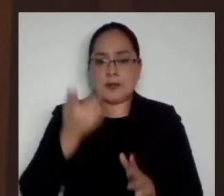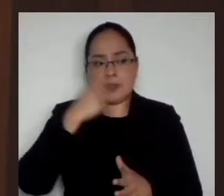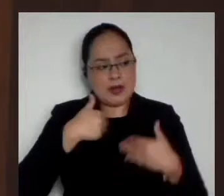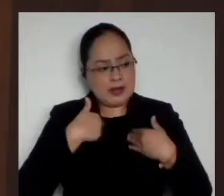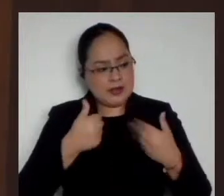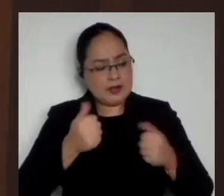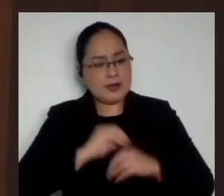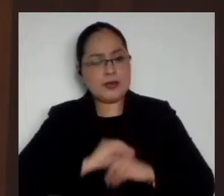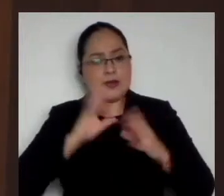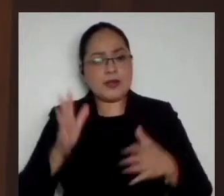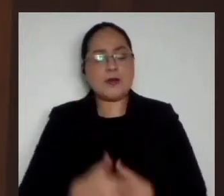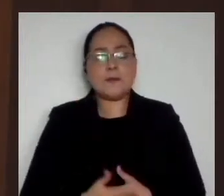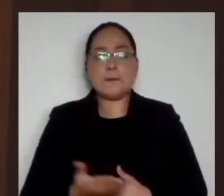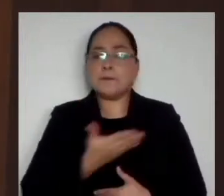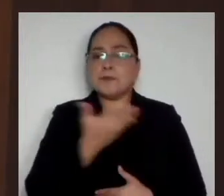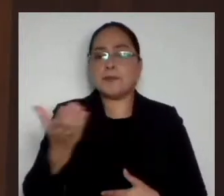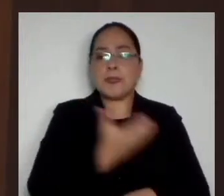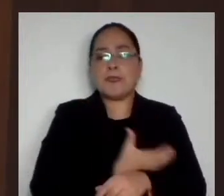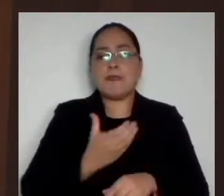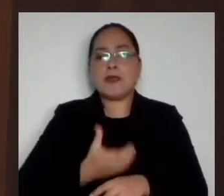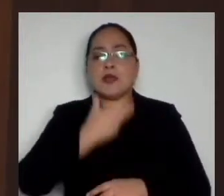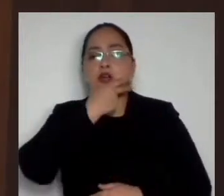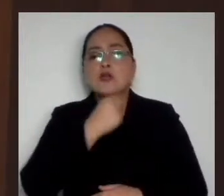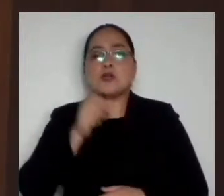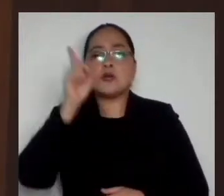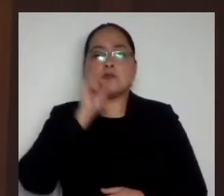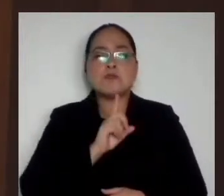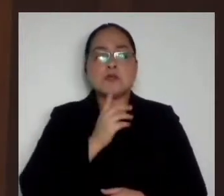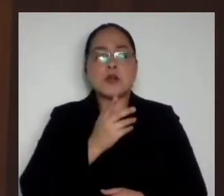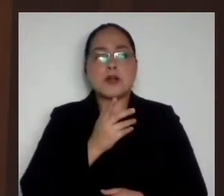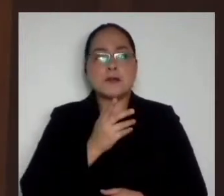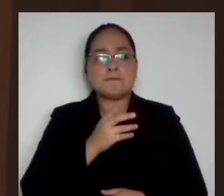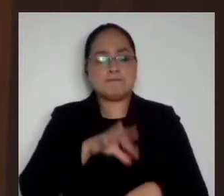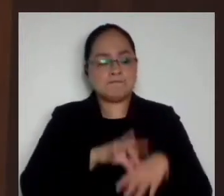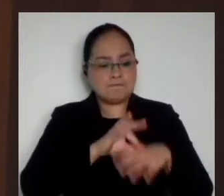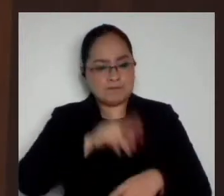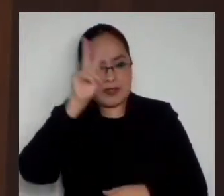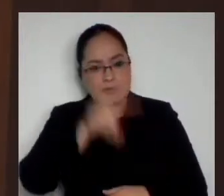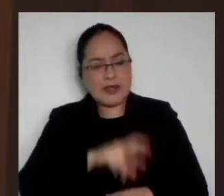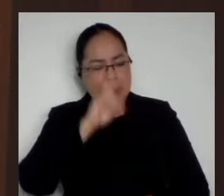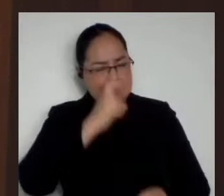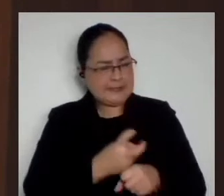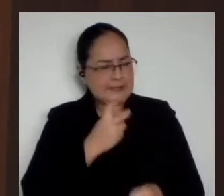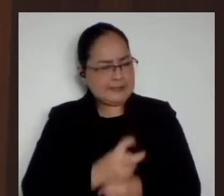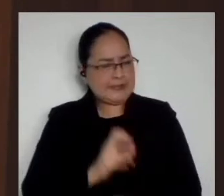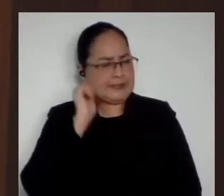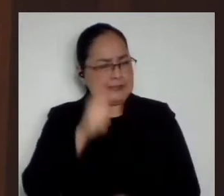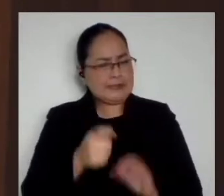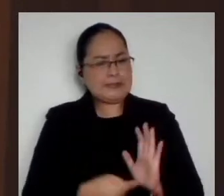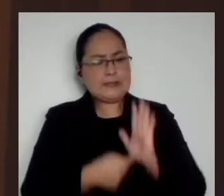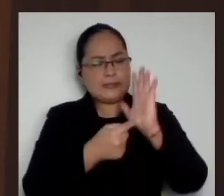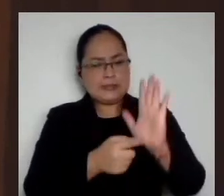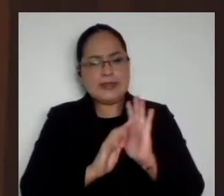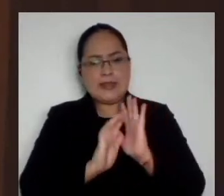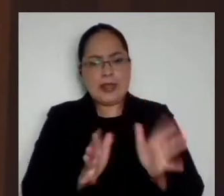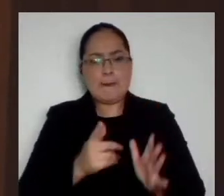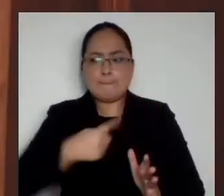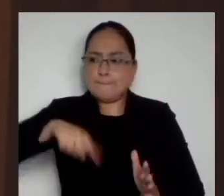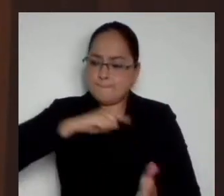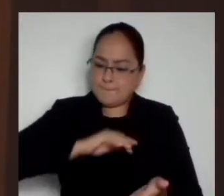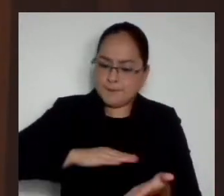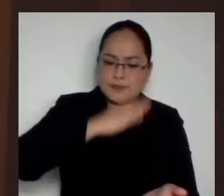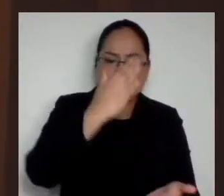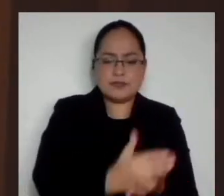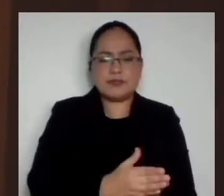Y compañeras y compañeros, la realidad es terca, la realidad se impone. No querramos frenarla con